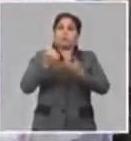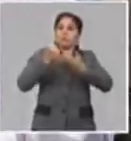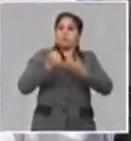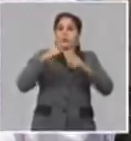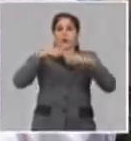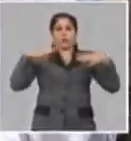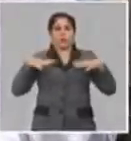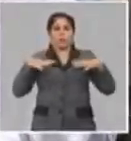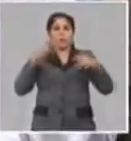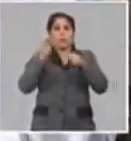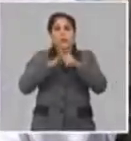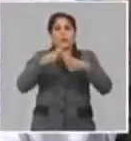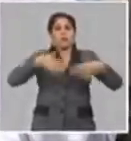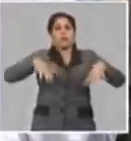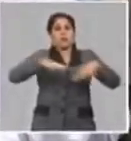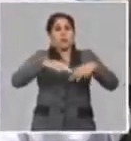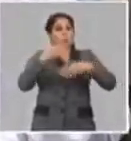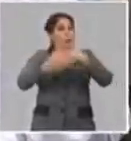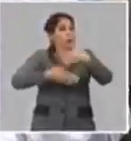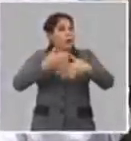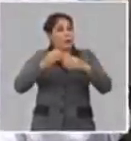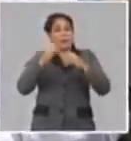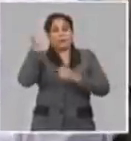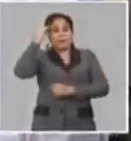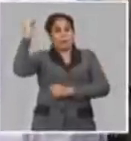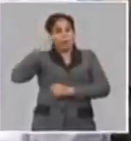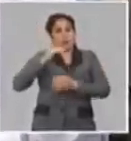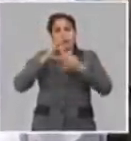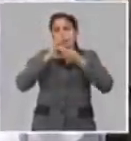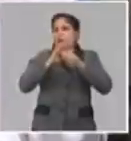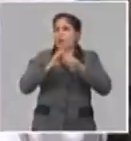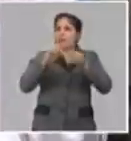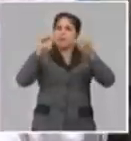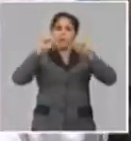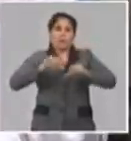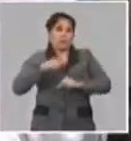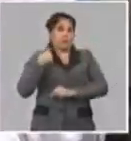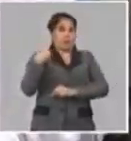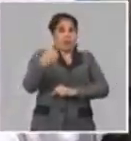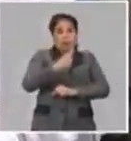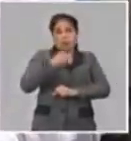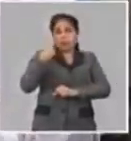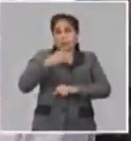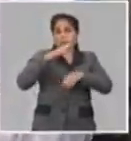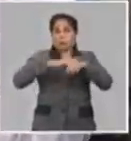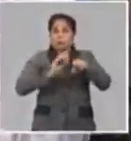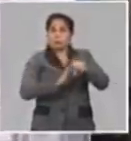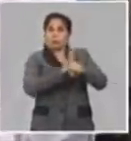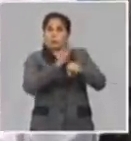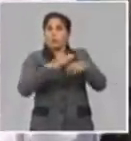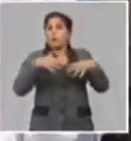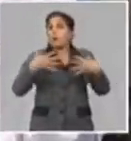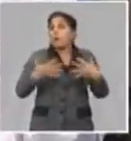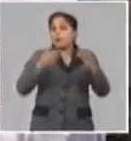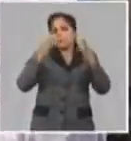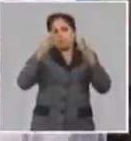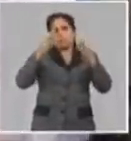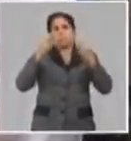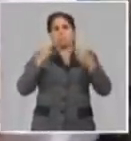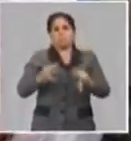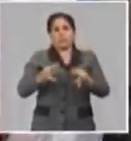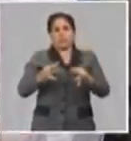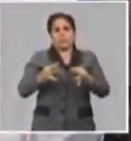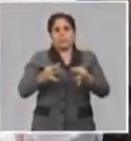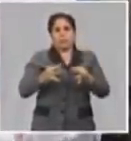esta situación, planteamos que uno de los problemas que hacían más complejo un vaticinio de los impactos de la pandemia era precisamente su